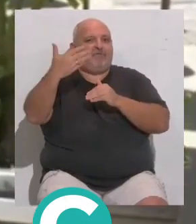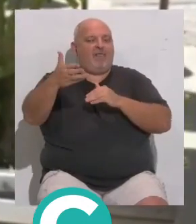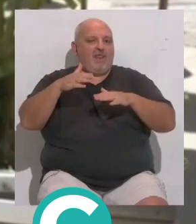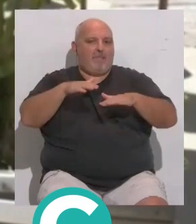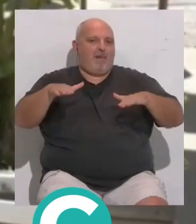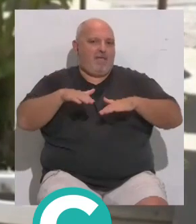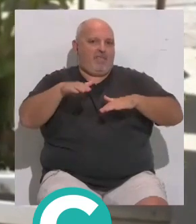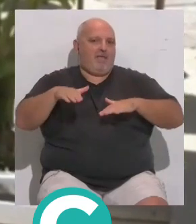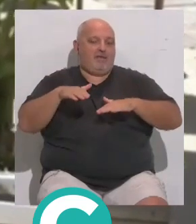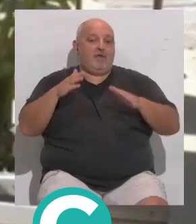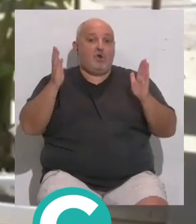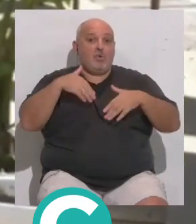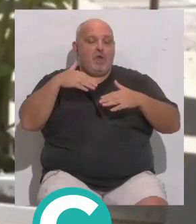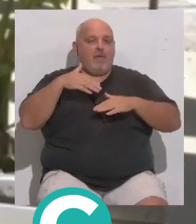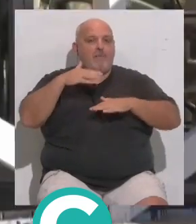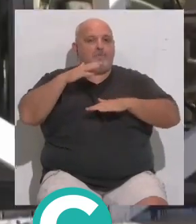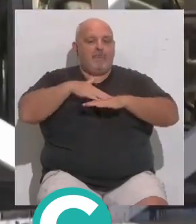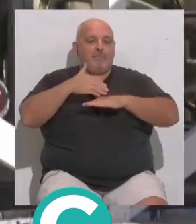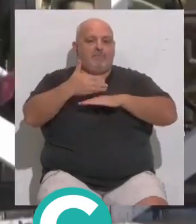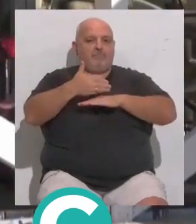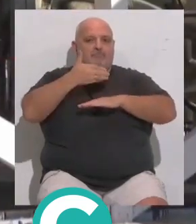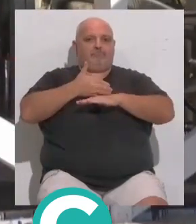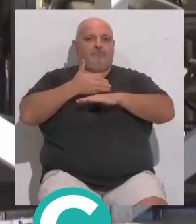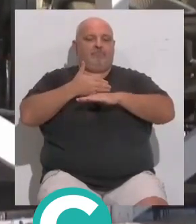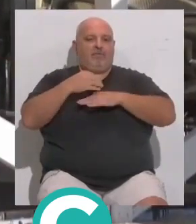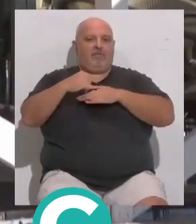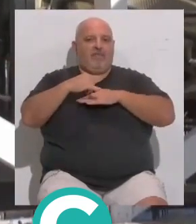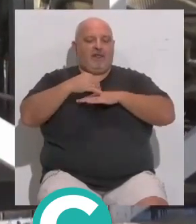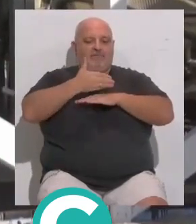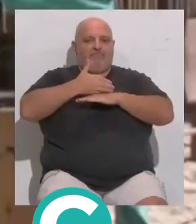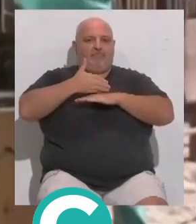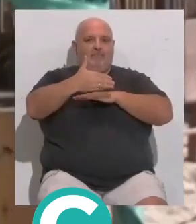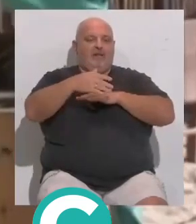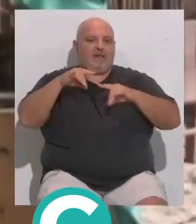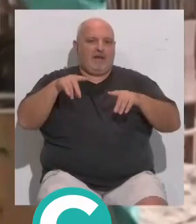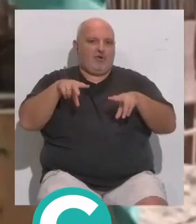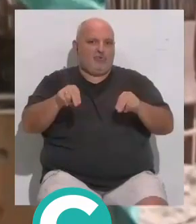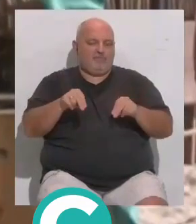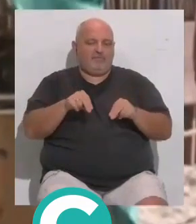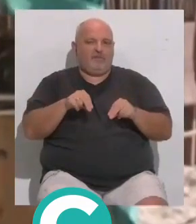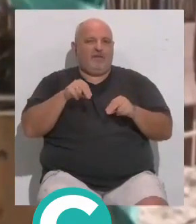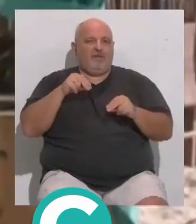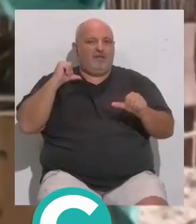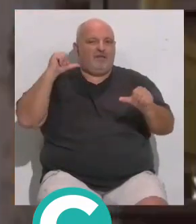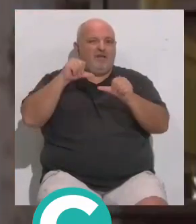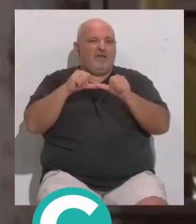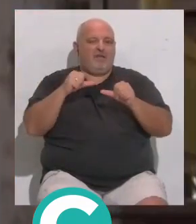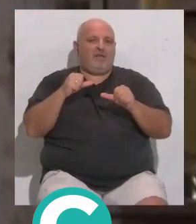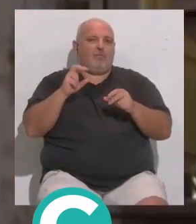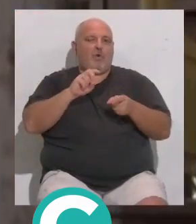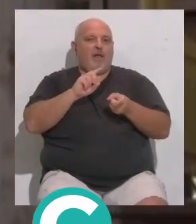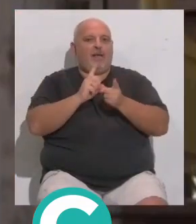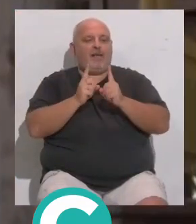playa y, si no hay sitio, con la mínima superficie, separados y cercanos al perfil. La tendencia en todos estos años ha sido a